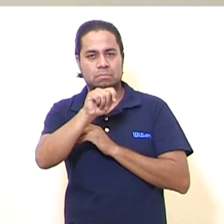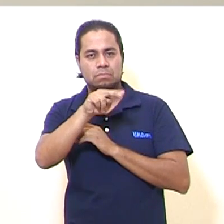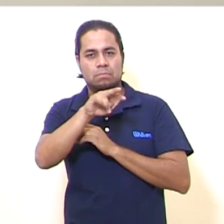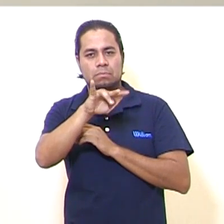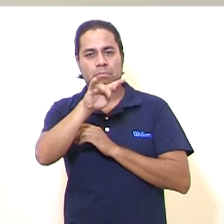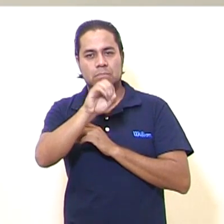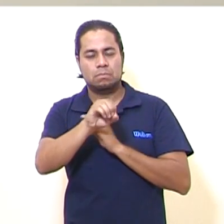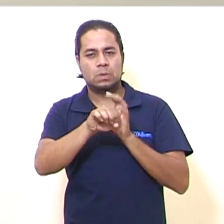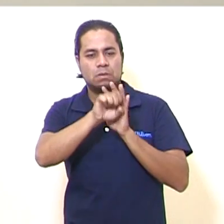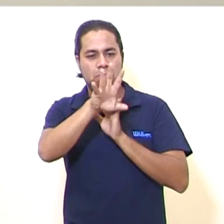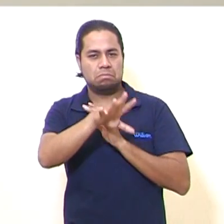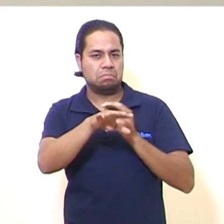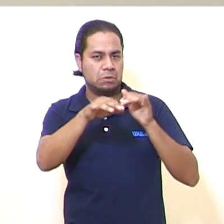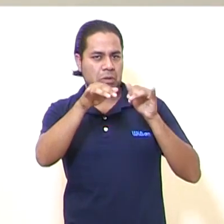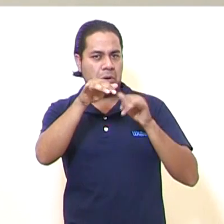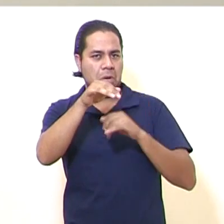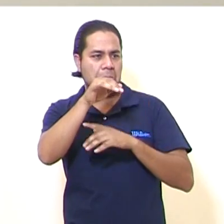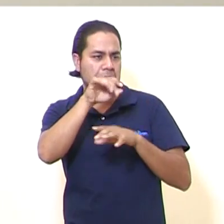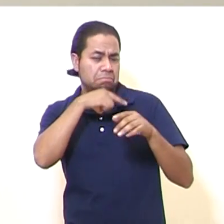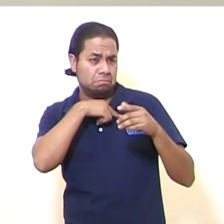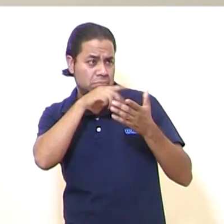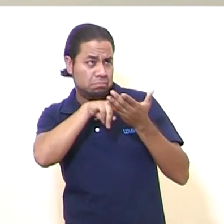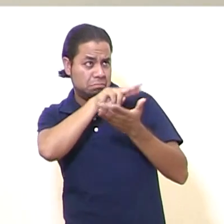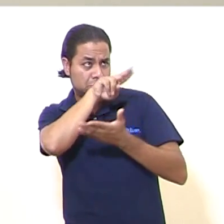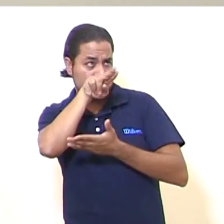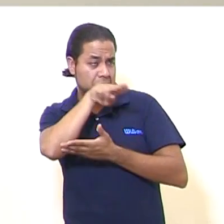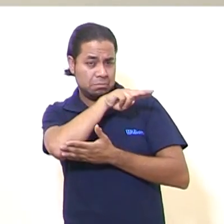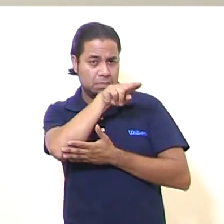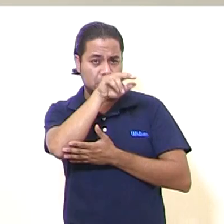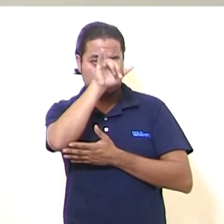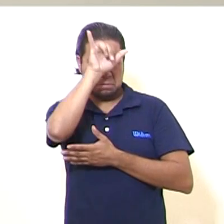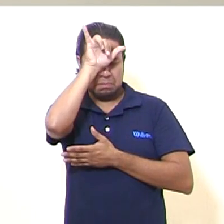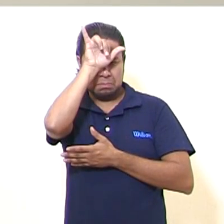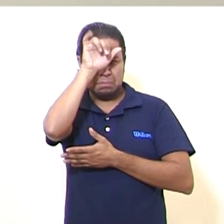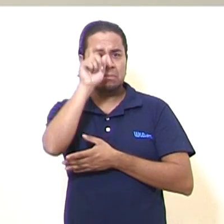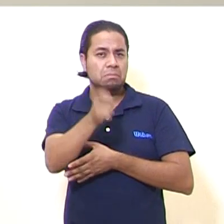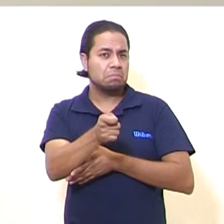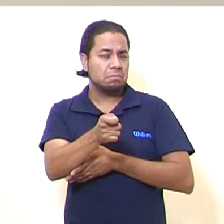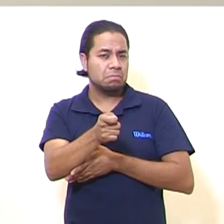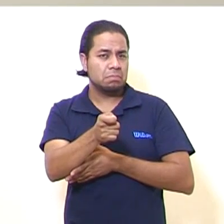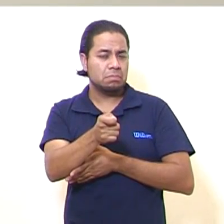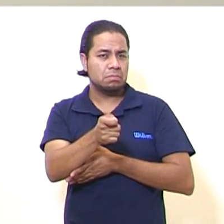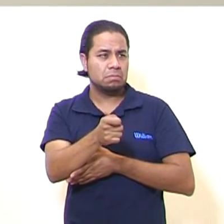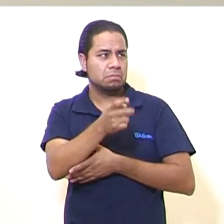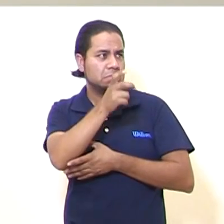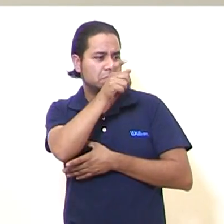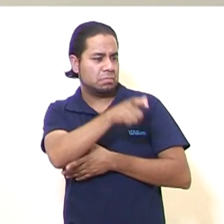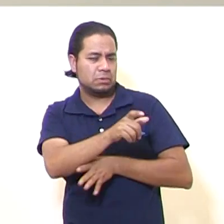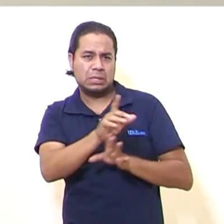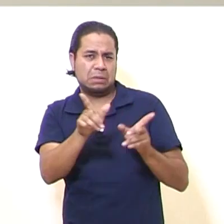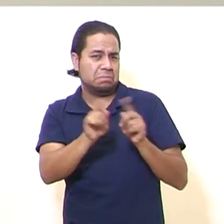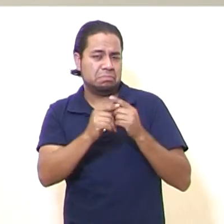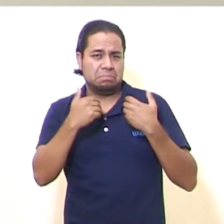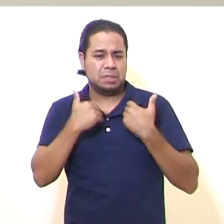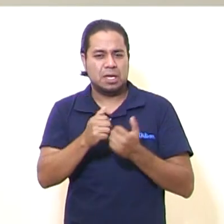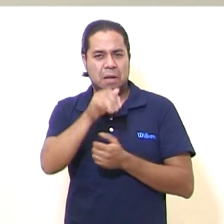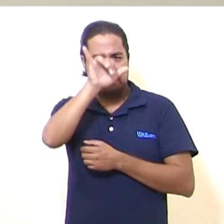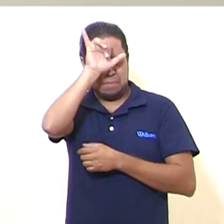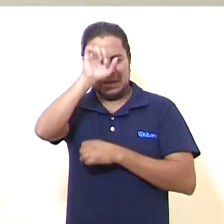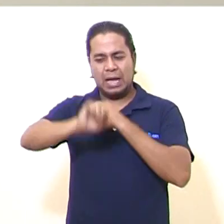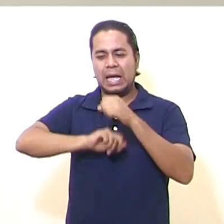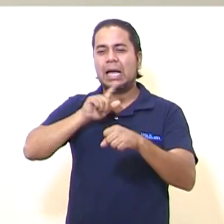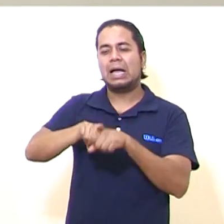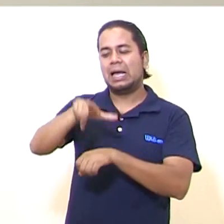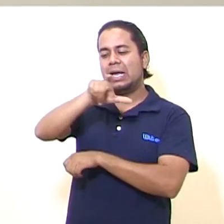alguien pintaba una vaca, el símbolo era una vaca y es muy fácil de